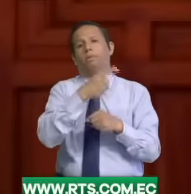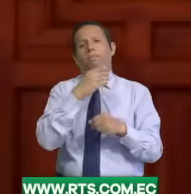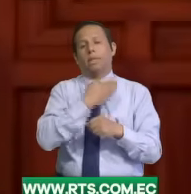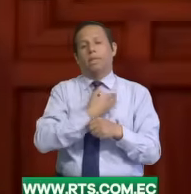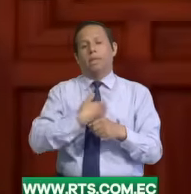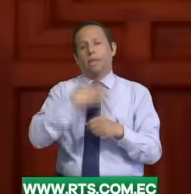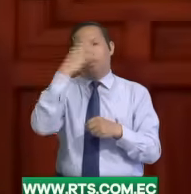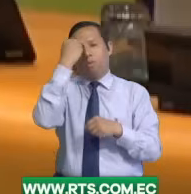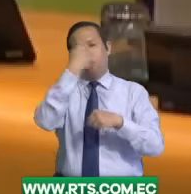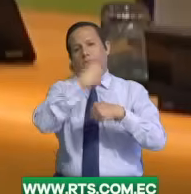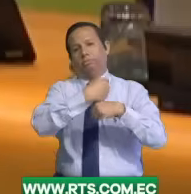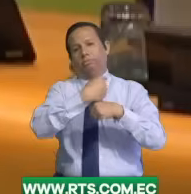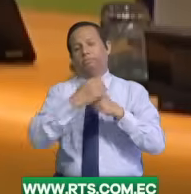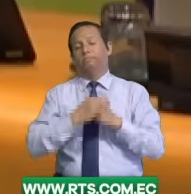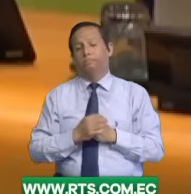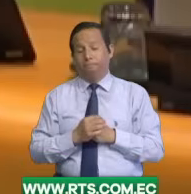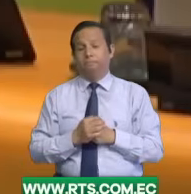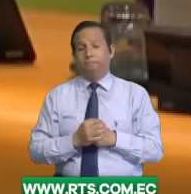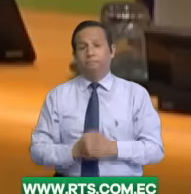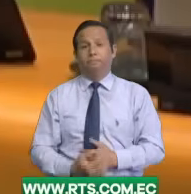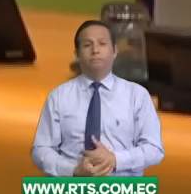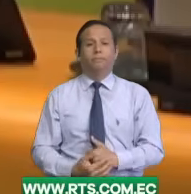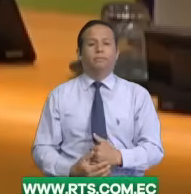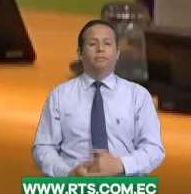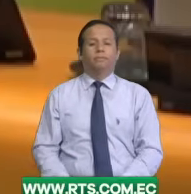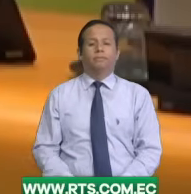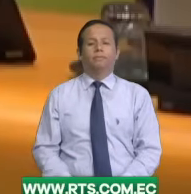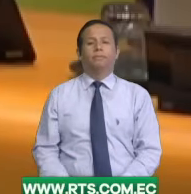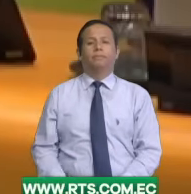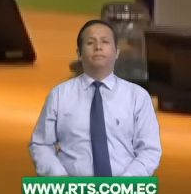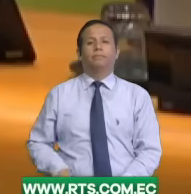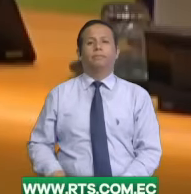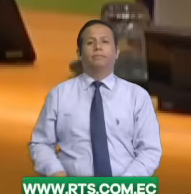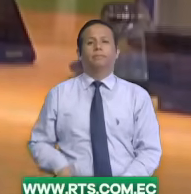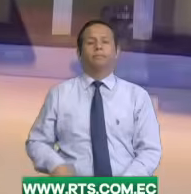Daniel Noboa. Informó Álvaro Terán.